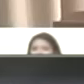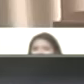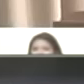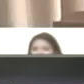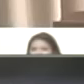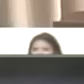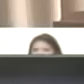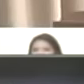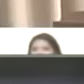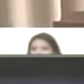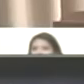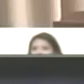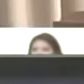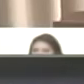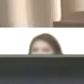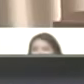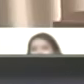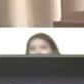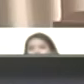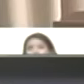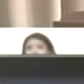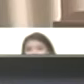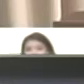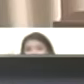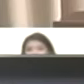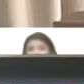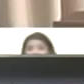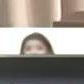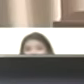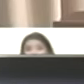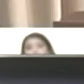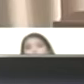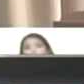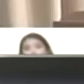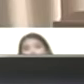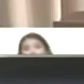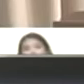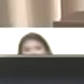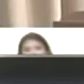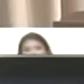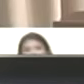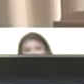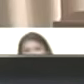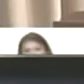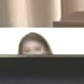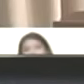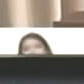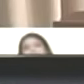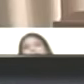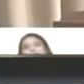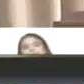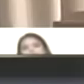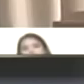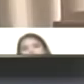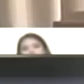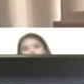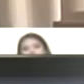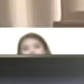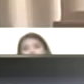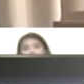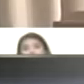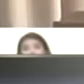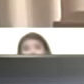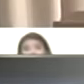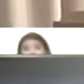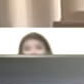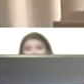crear entonces sí el fuerte cortocircuito o el servicio. Entonces, en este sentido, yo con estas declaraciones pues